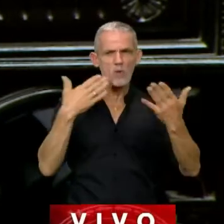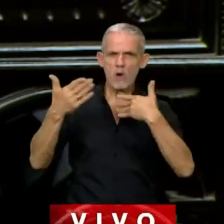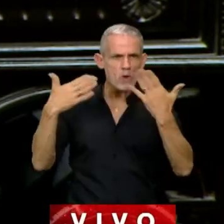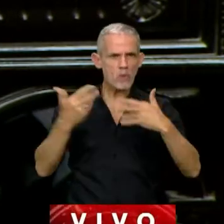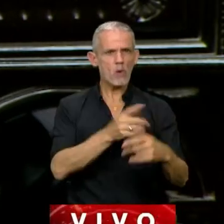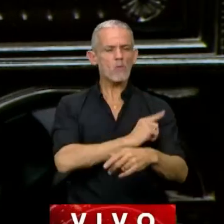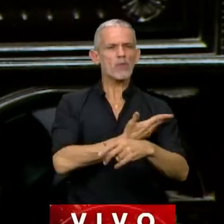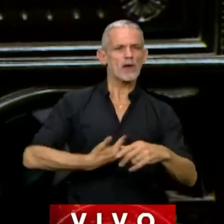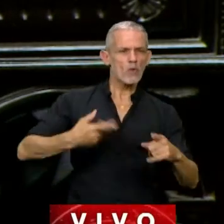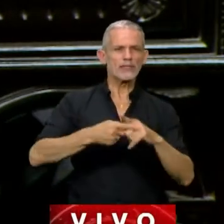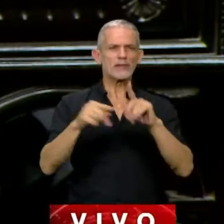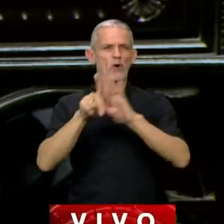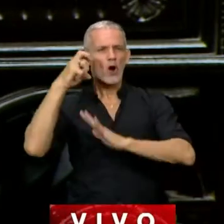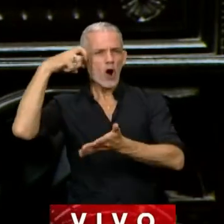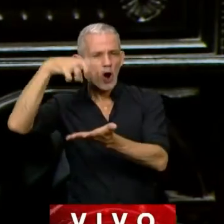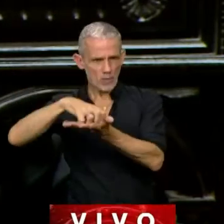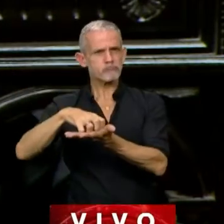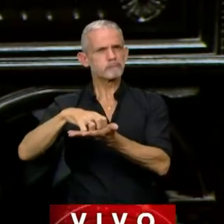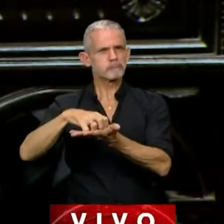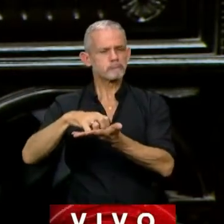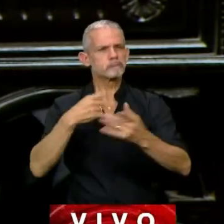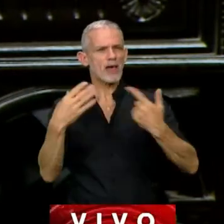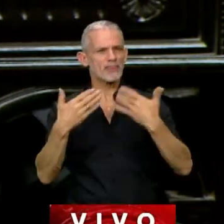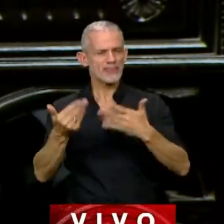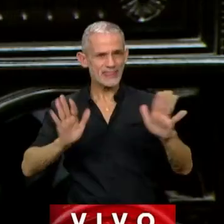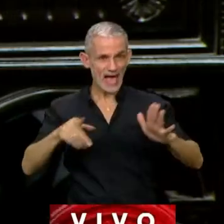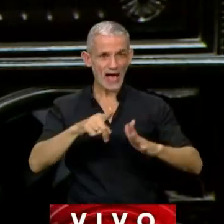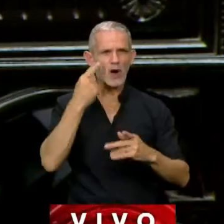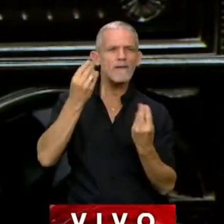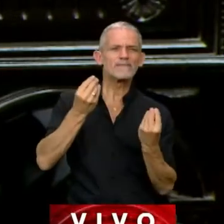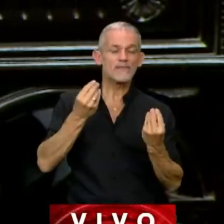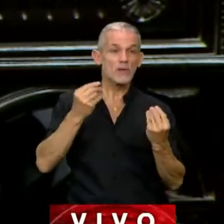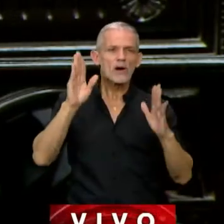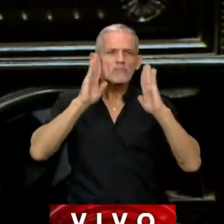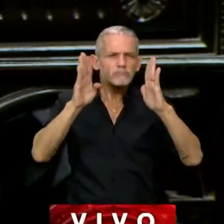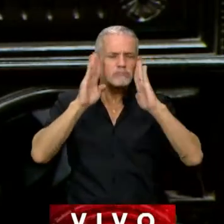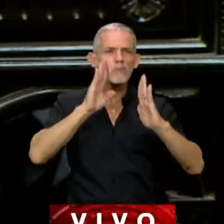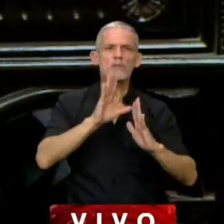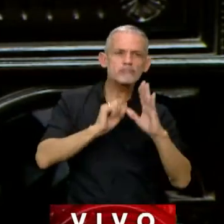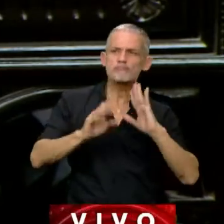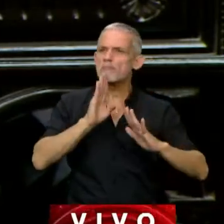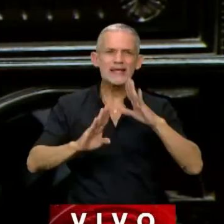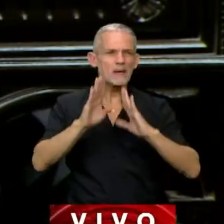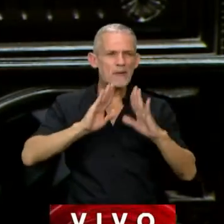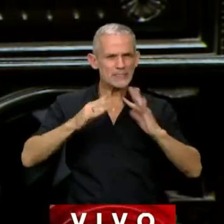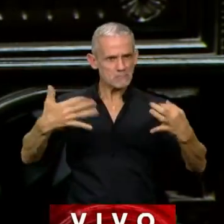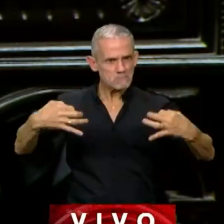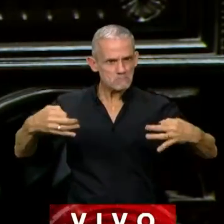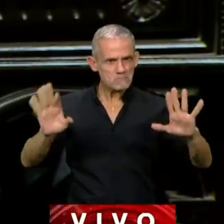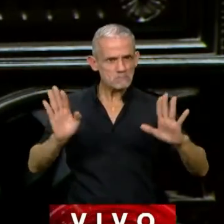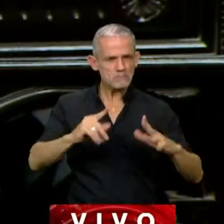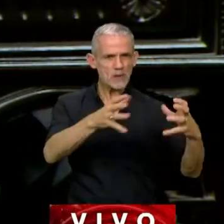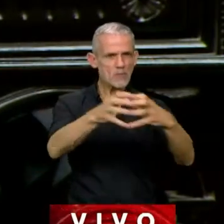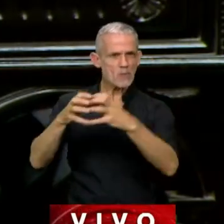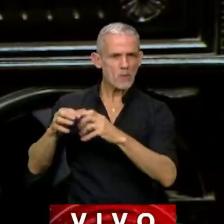Poder Ejecutivo y el Legislativo y una práctica de escucha y tolerancia entre los miembros de las distintas bancadas que me